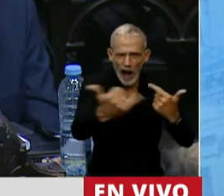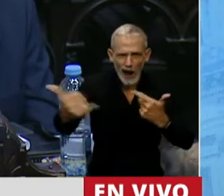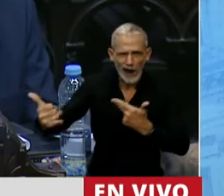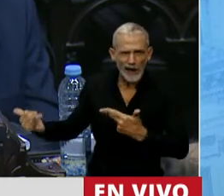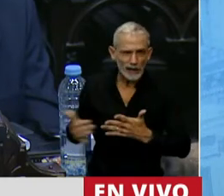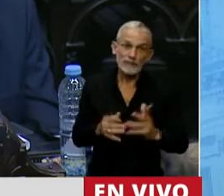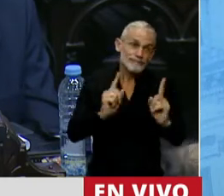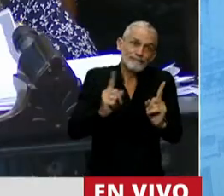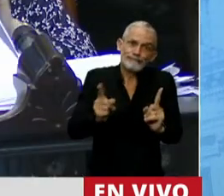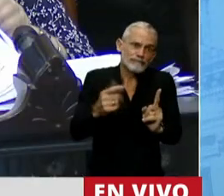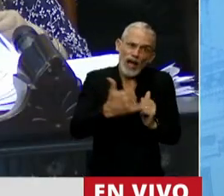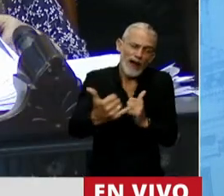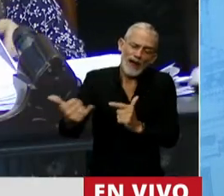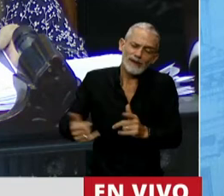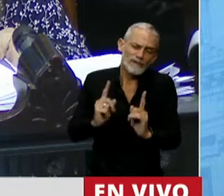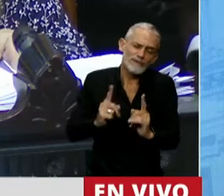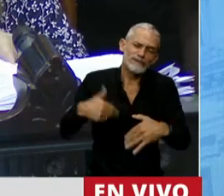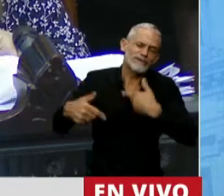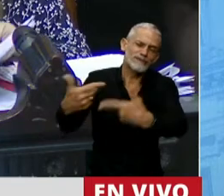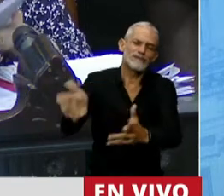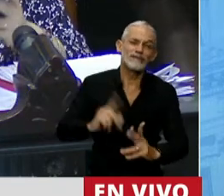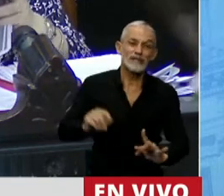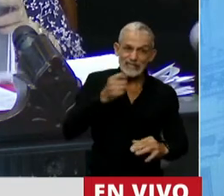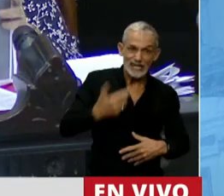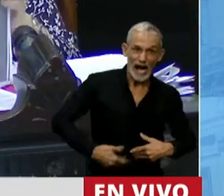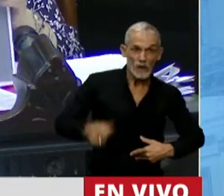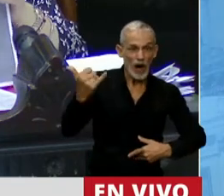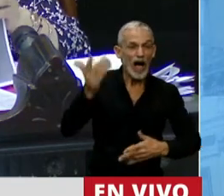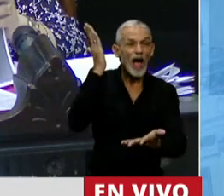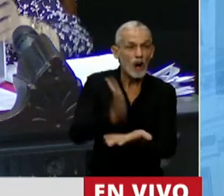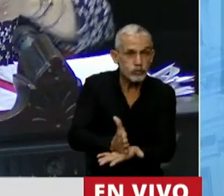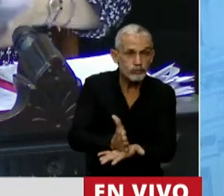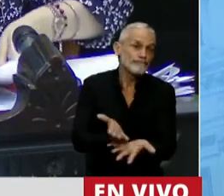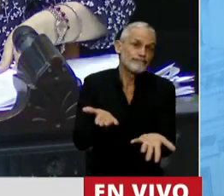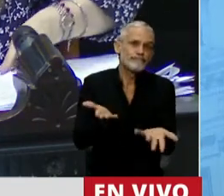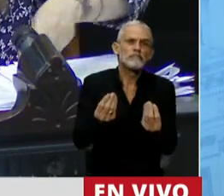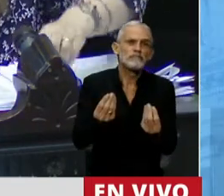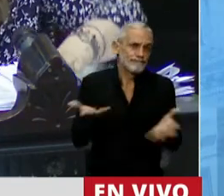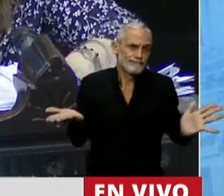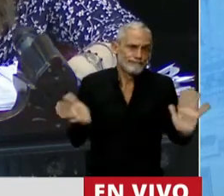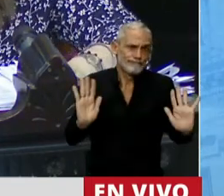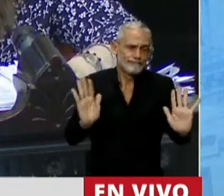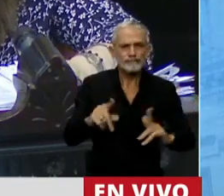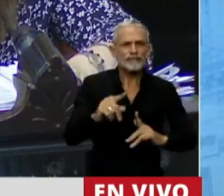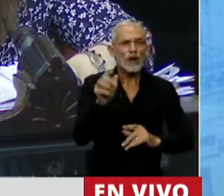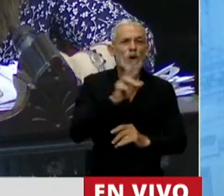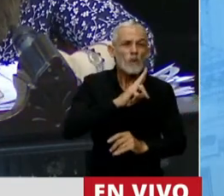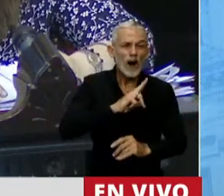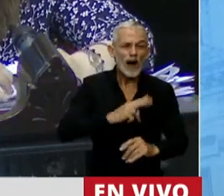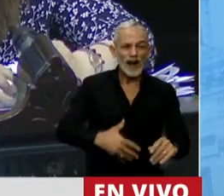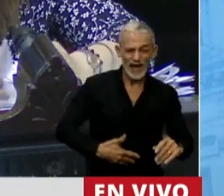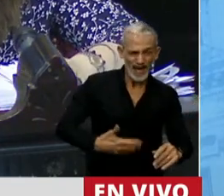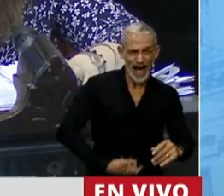y seguirán existiendo. Y lo cierto es que la penalización ha fracasado. Y aquellas mujeres que no desean